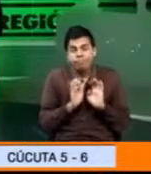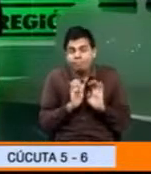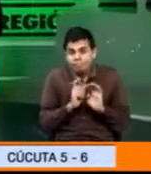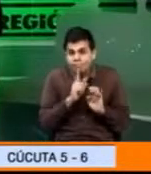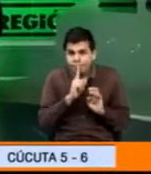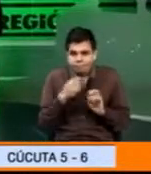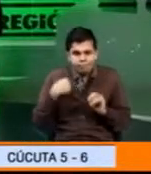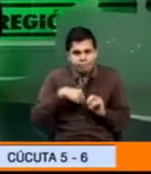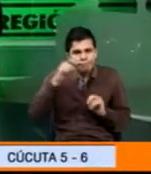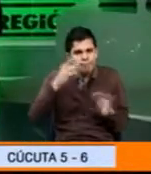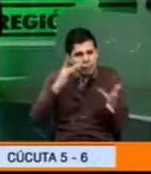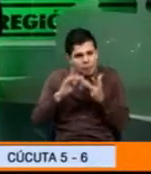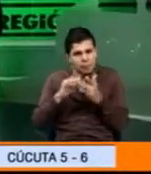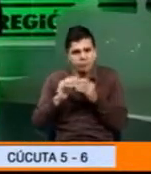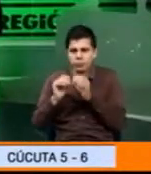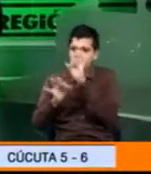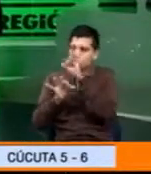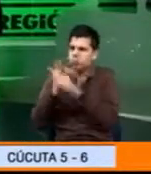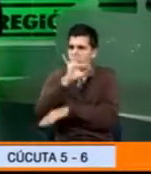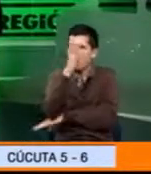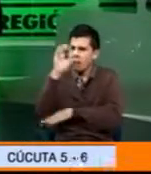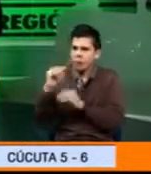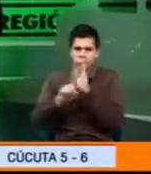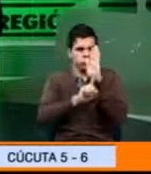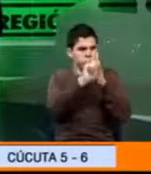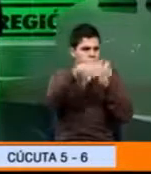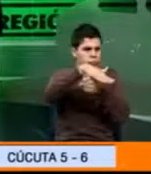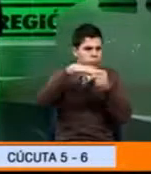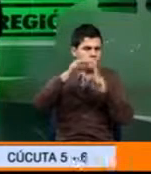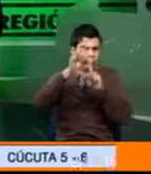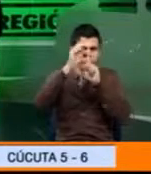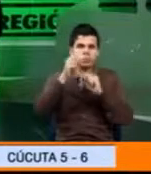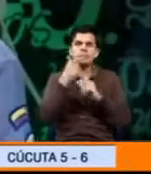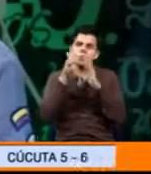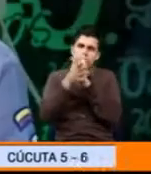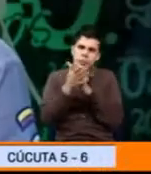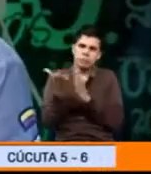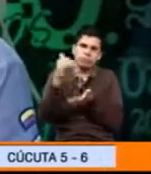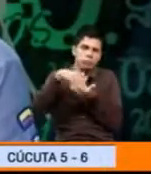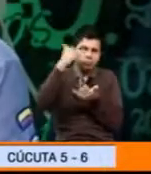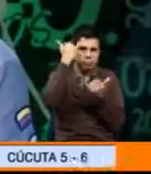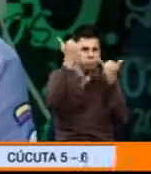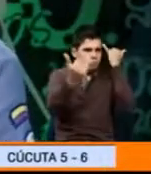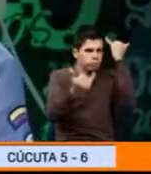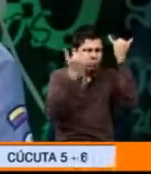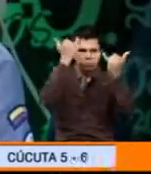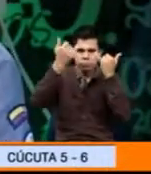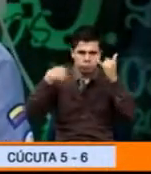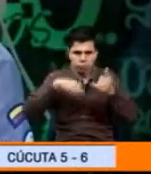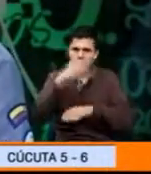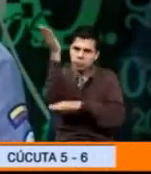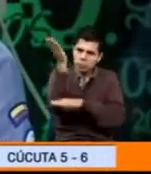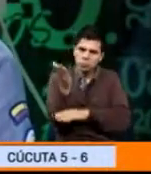hacer compatible el tema de conservar los recursos naturales con el desarrollo, y seguramente vuelvo y le digo, otras iniciativas en donde podamos exigirle a